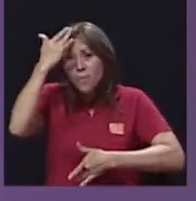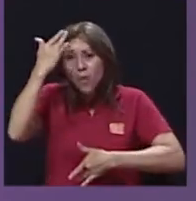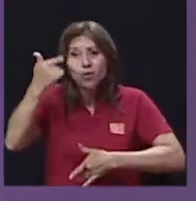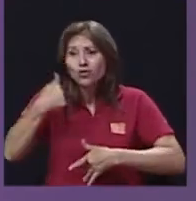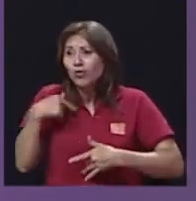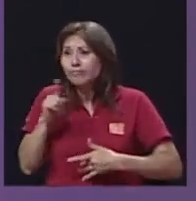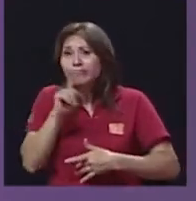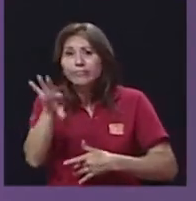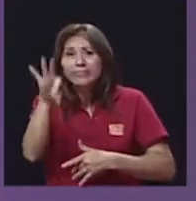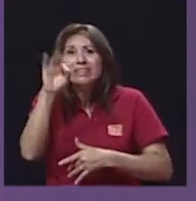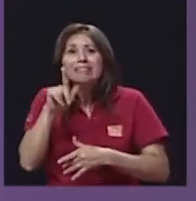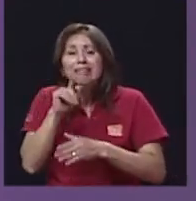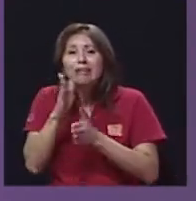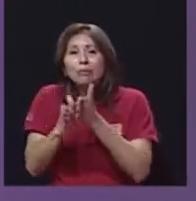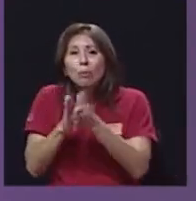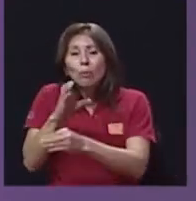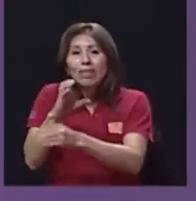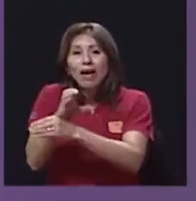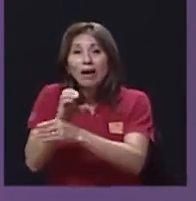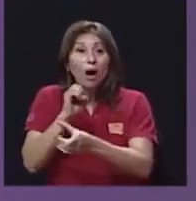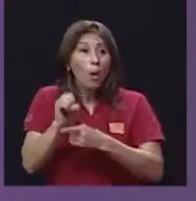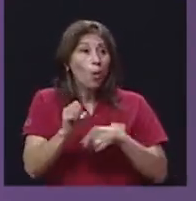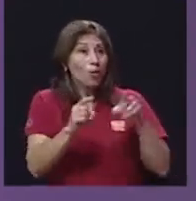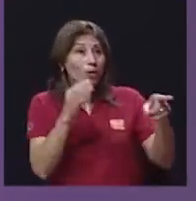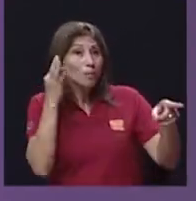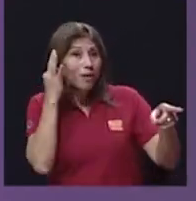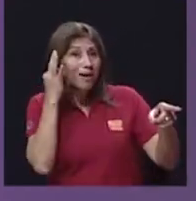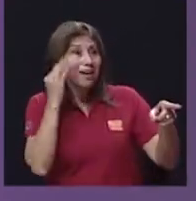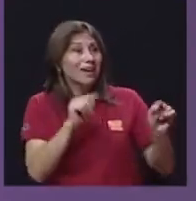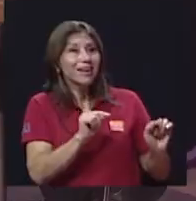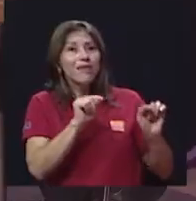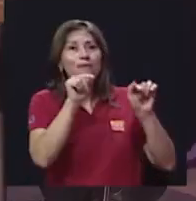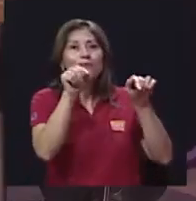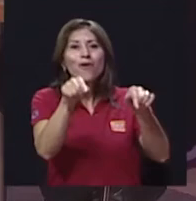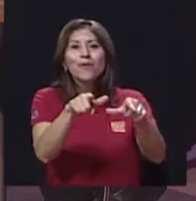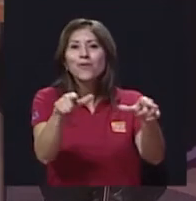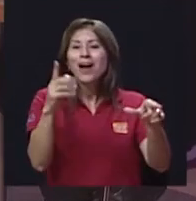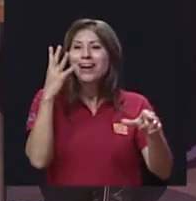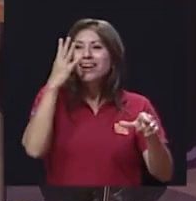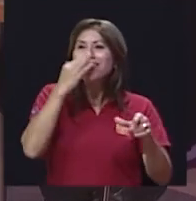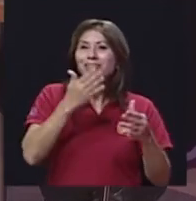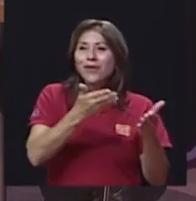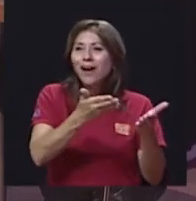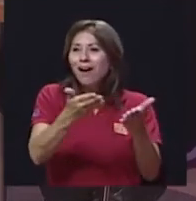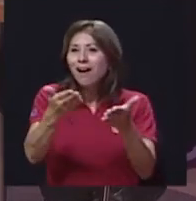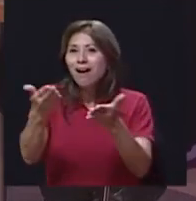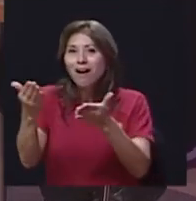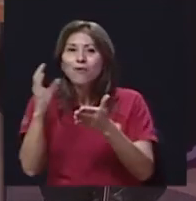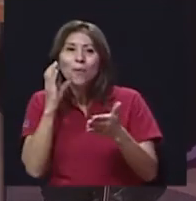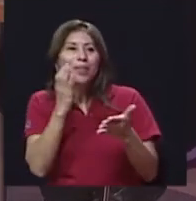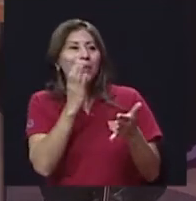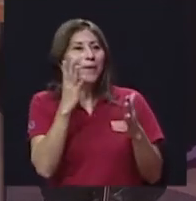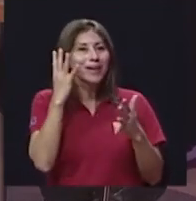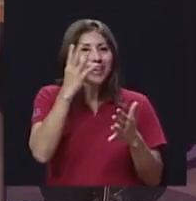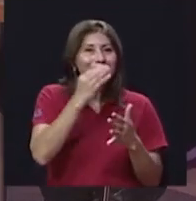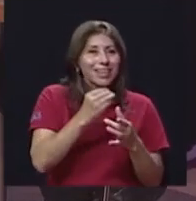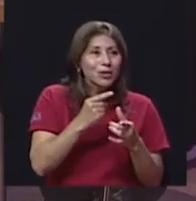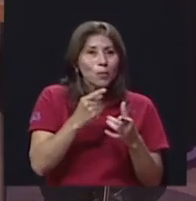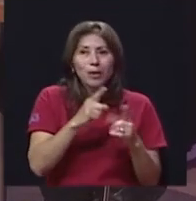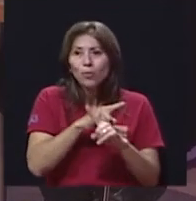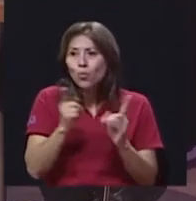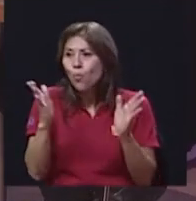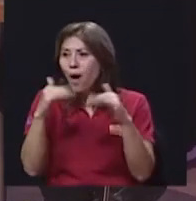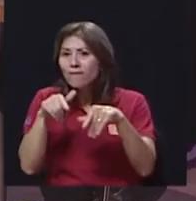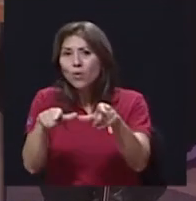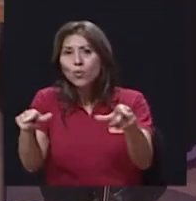a que el comedor lindísimo y no había dónde poner el bebé entonces para qué ya comieran las otras mamás nos mujeres nos turnábamos